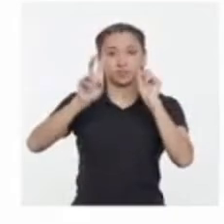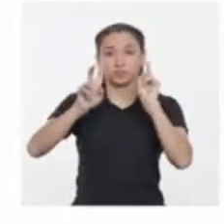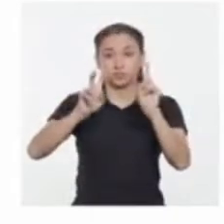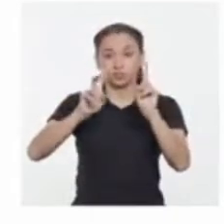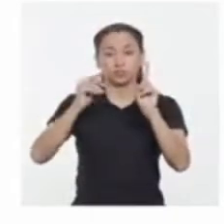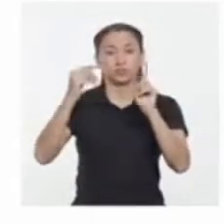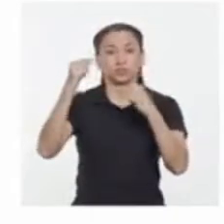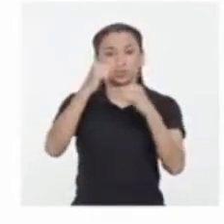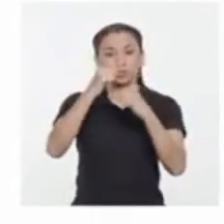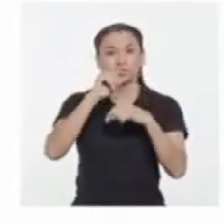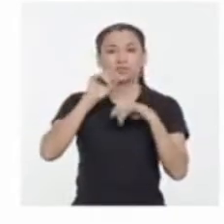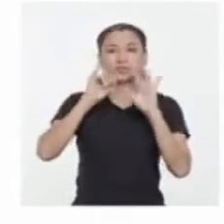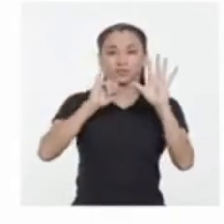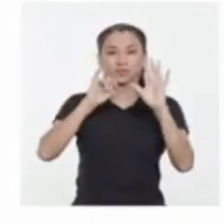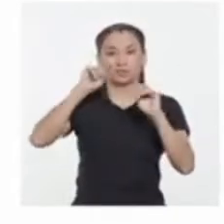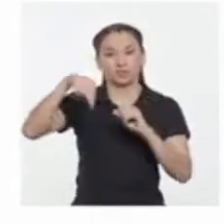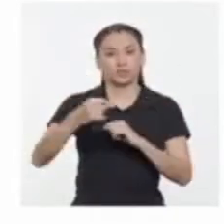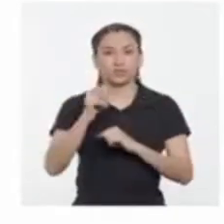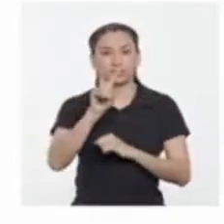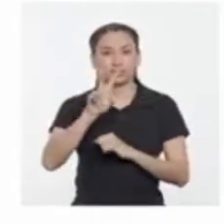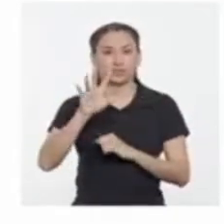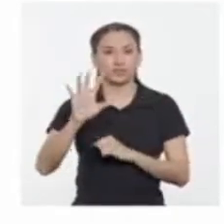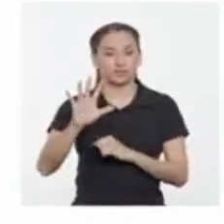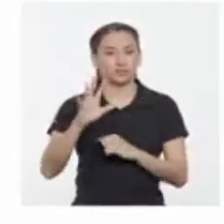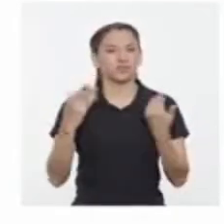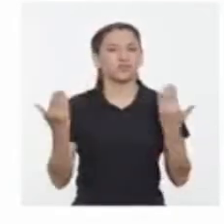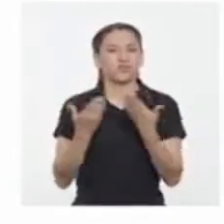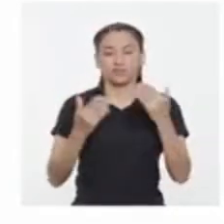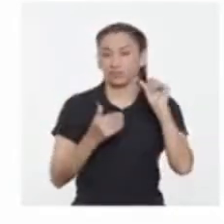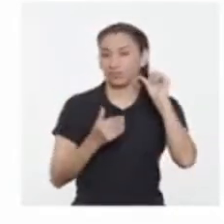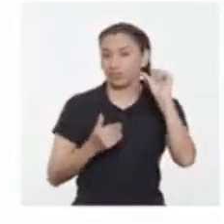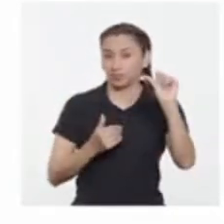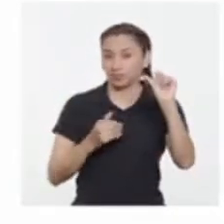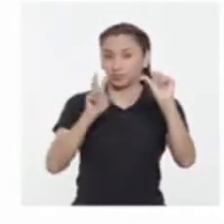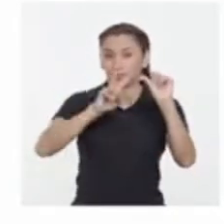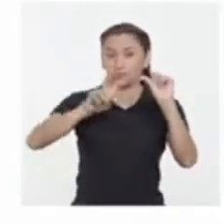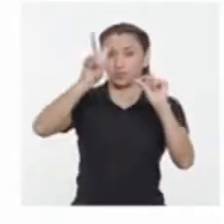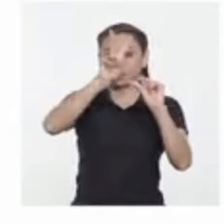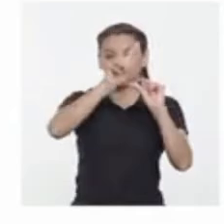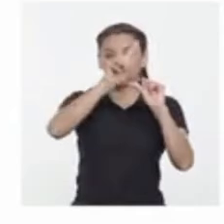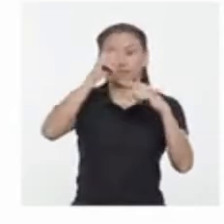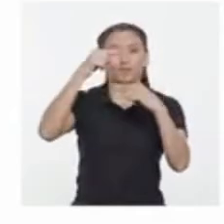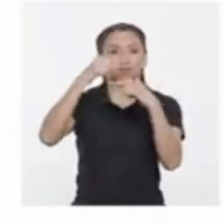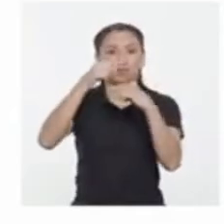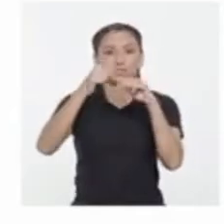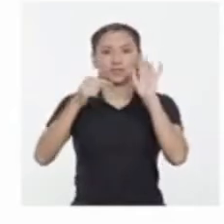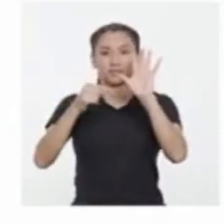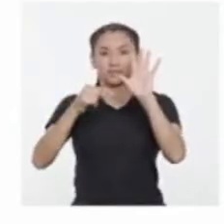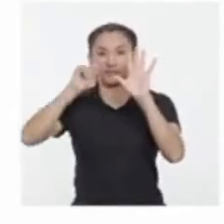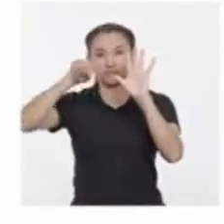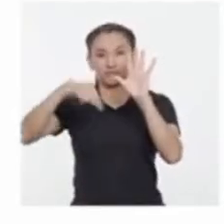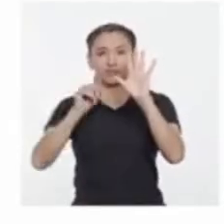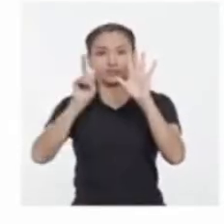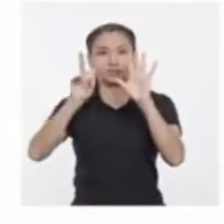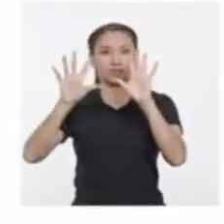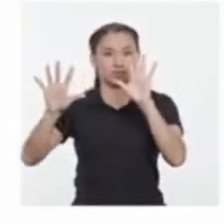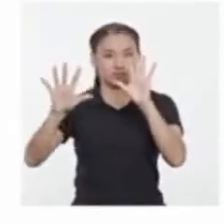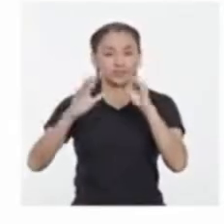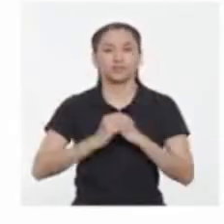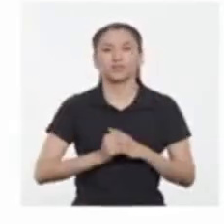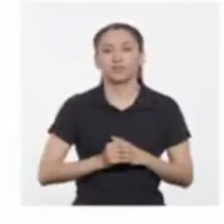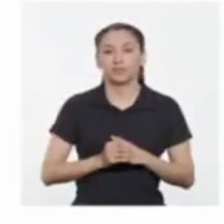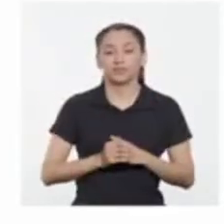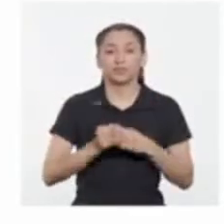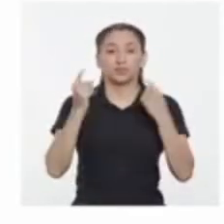más 1 igual a 6,25, de donde a al cuadrado es igual a